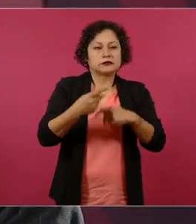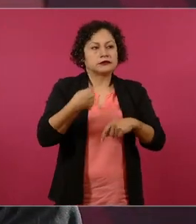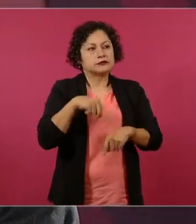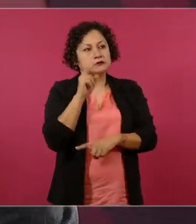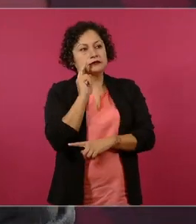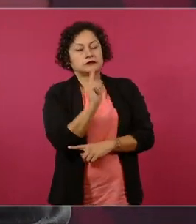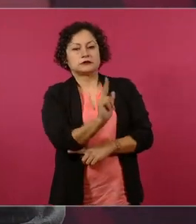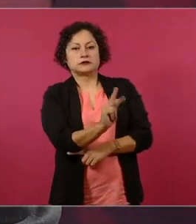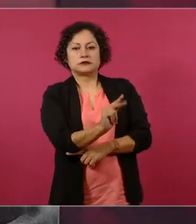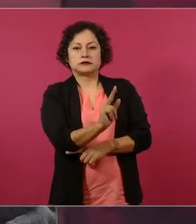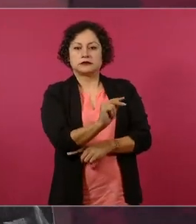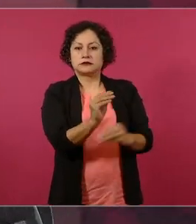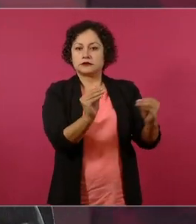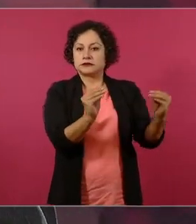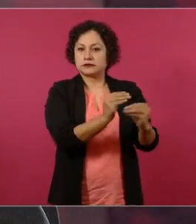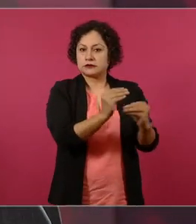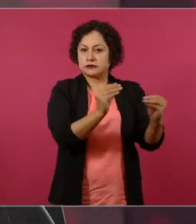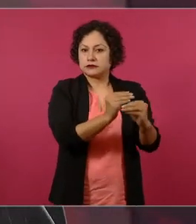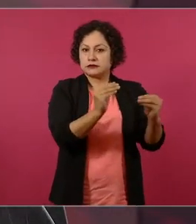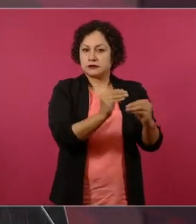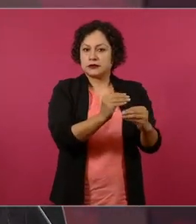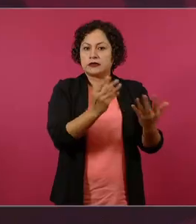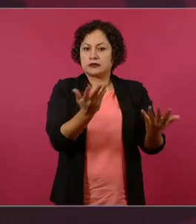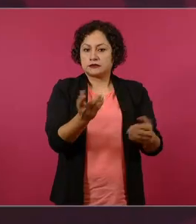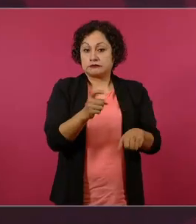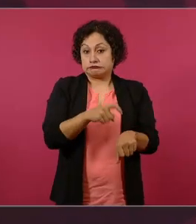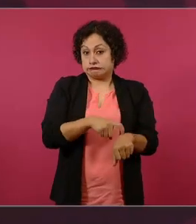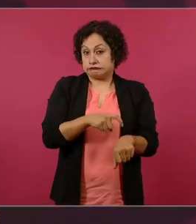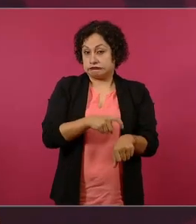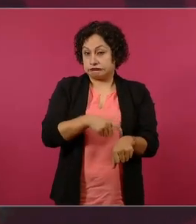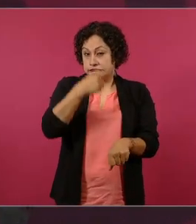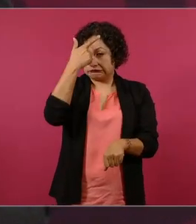debate a 10 horas de la